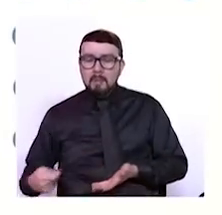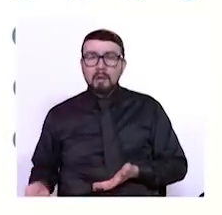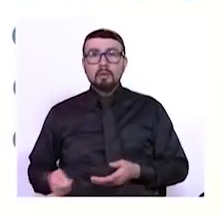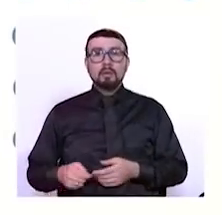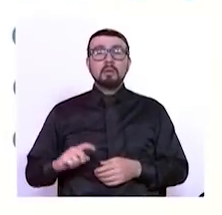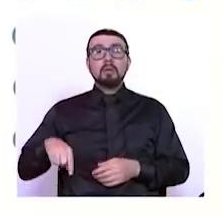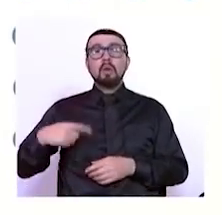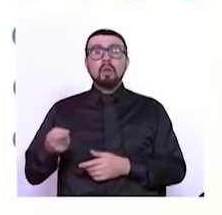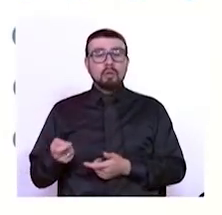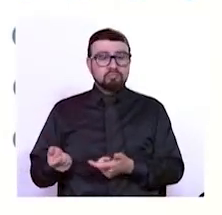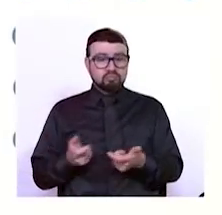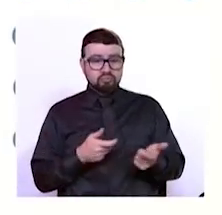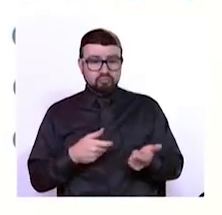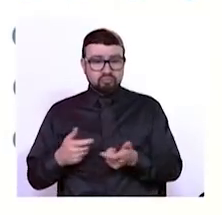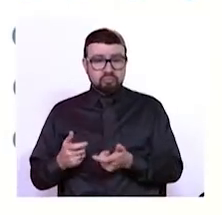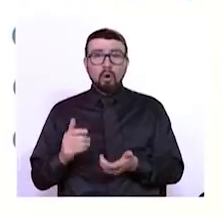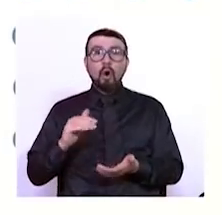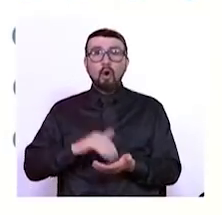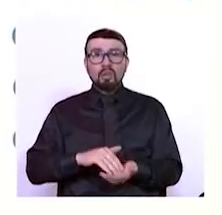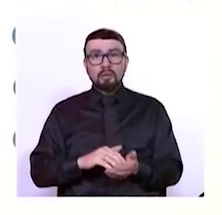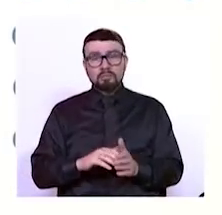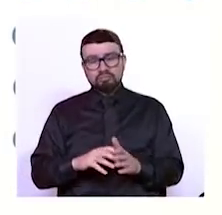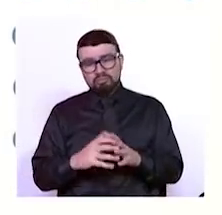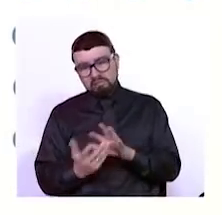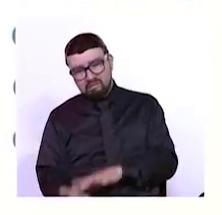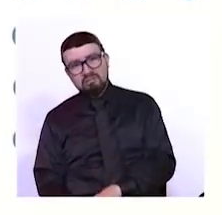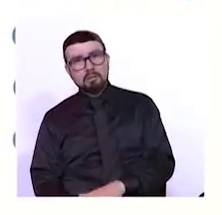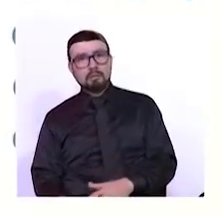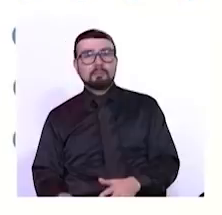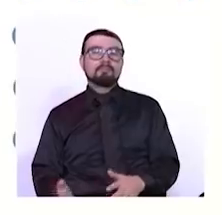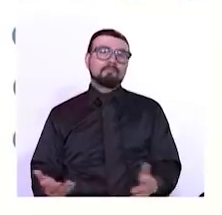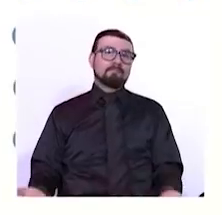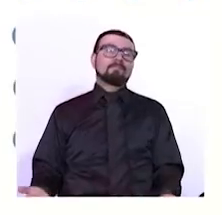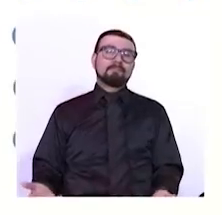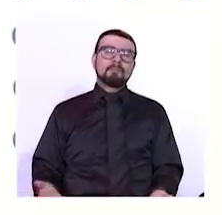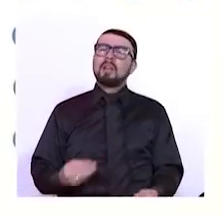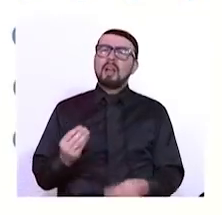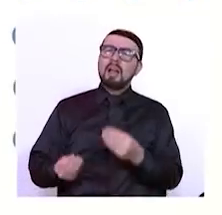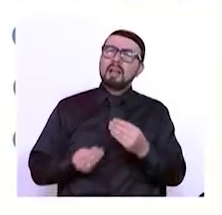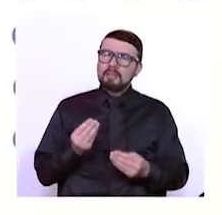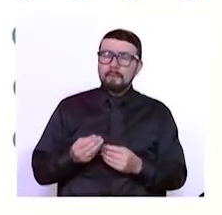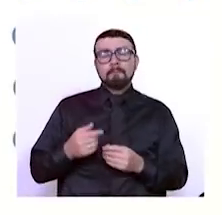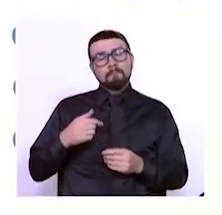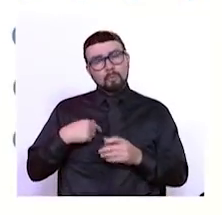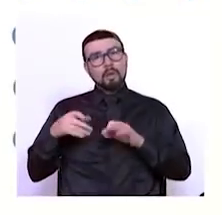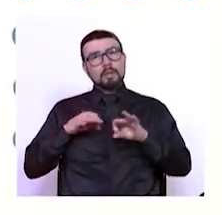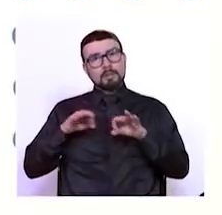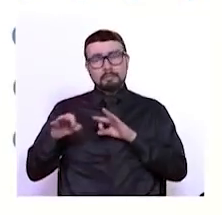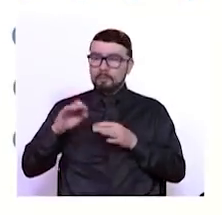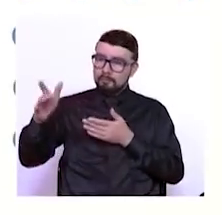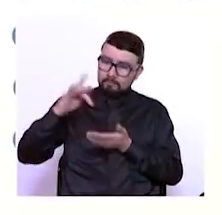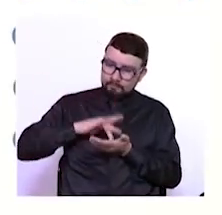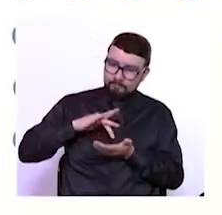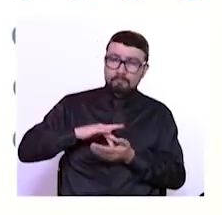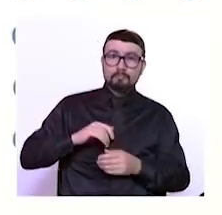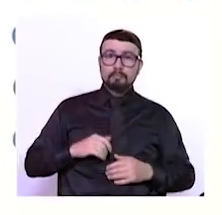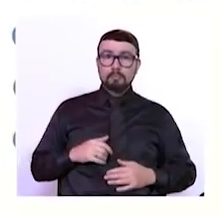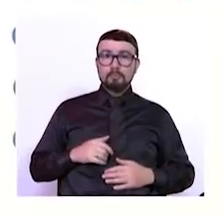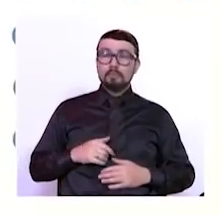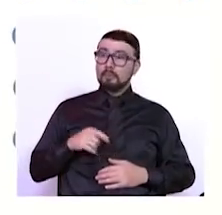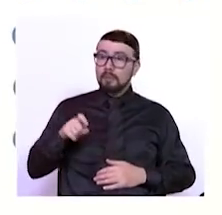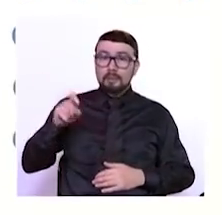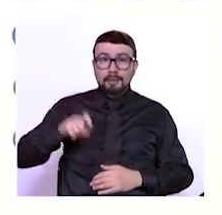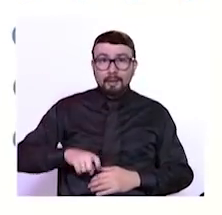manguera, pues el hueco vuelve y se destapa. Entonces, lo que hay que hacer es lo que les explicamos en el consultorio.